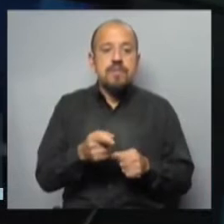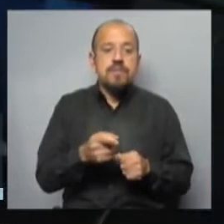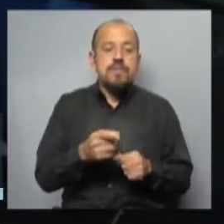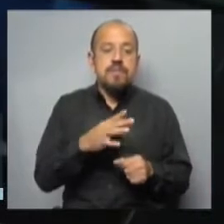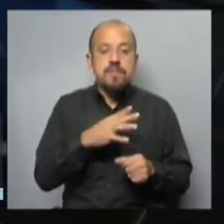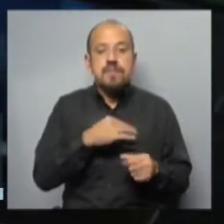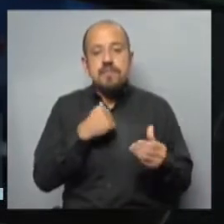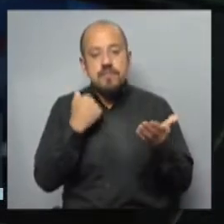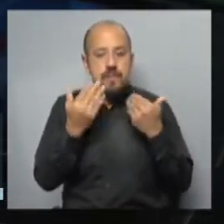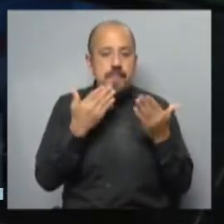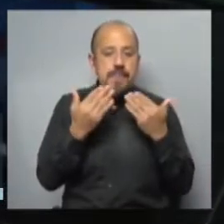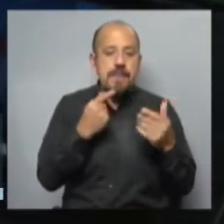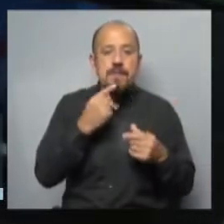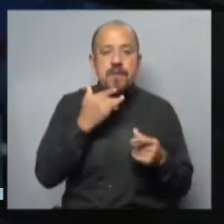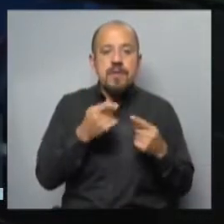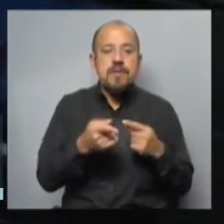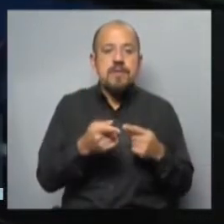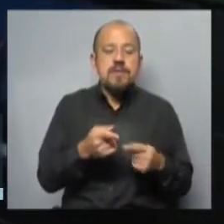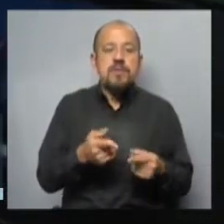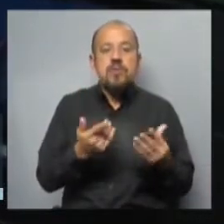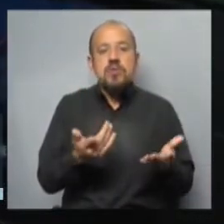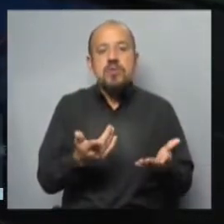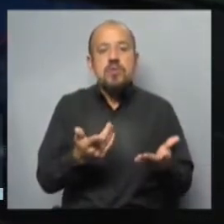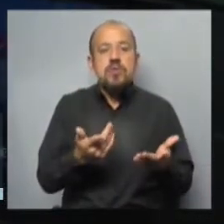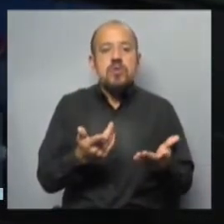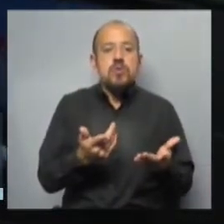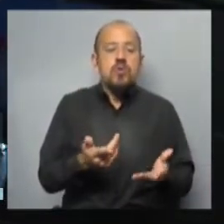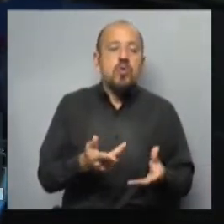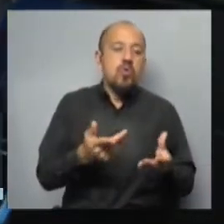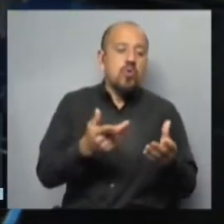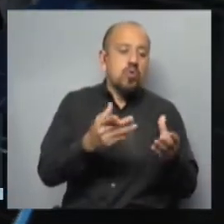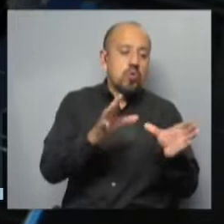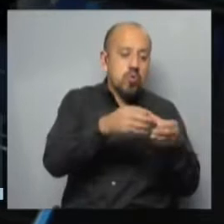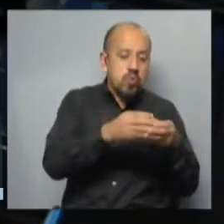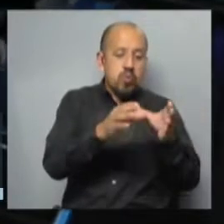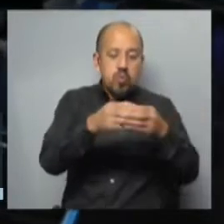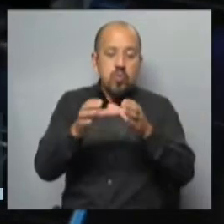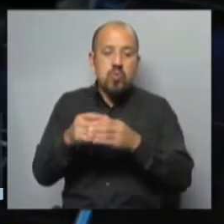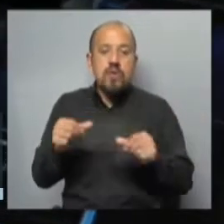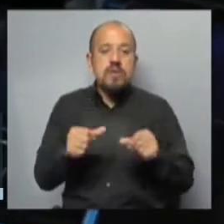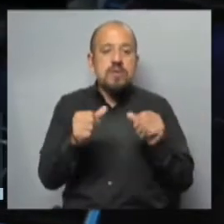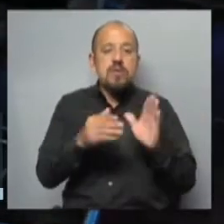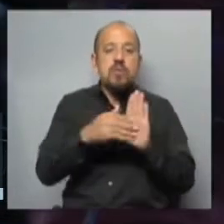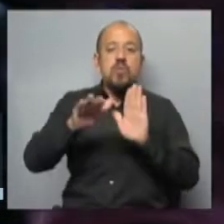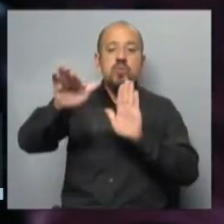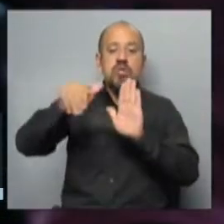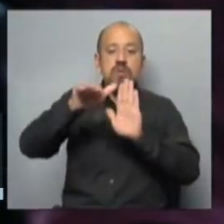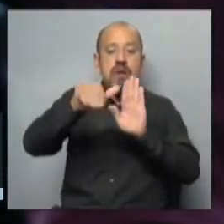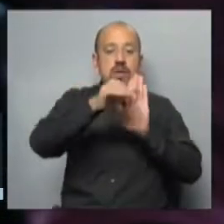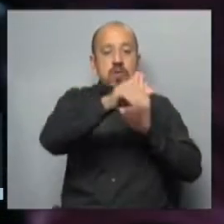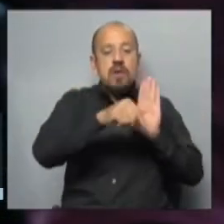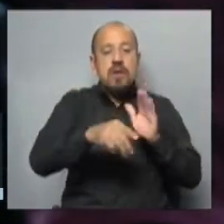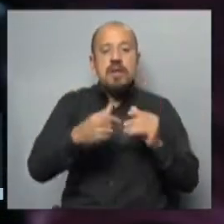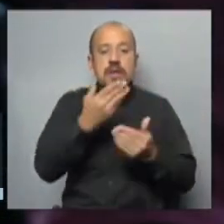conversaciones por ejemplo con todos aquellos organismos que van a hacer hacer un realizar un llamado para la discapacidad